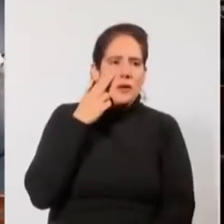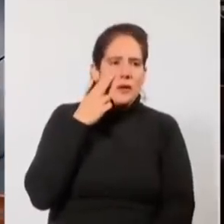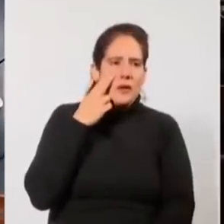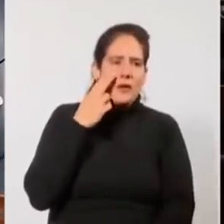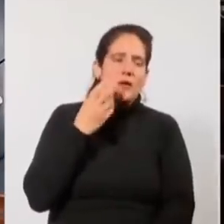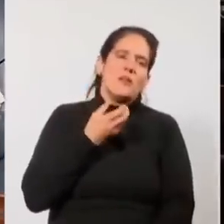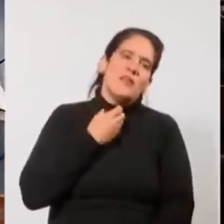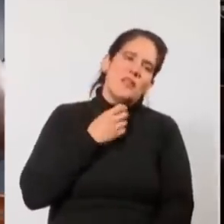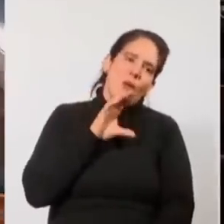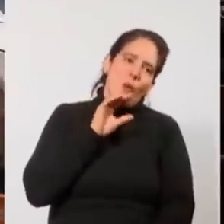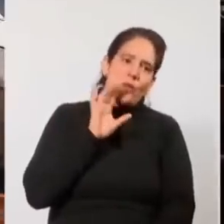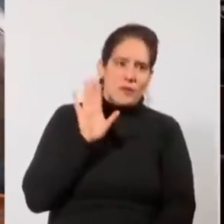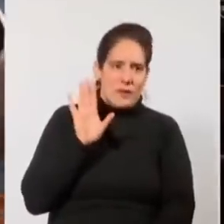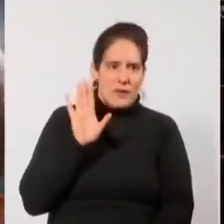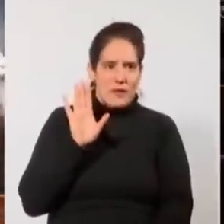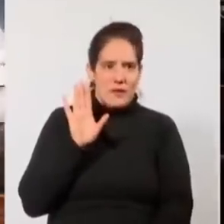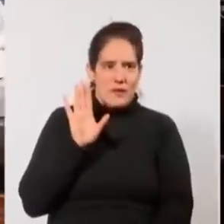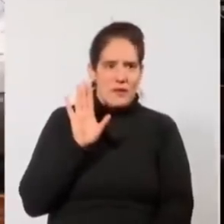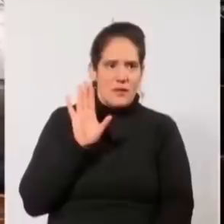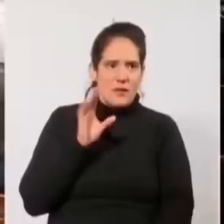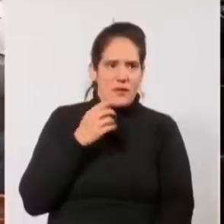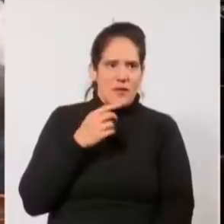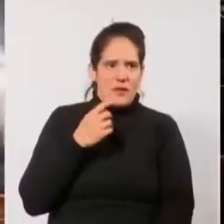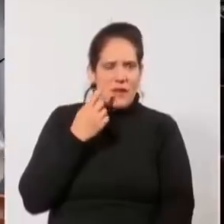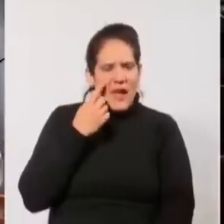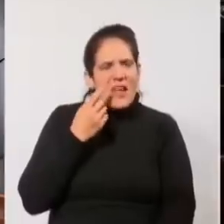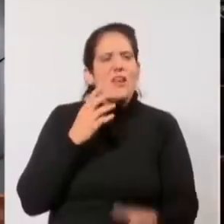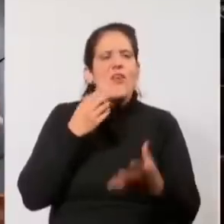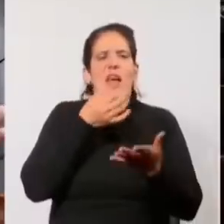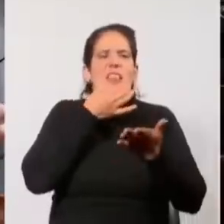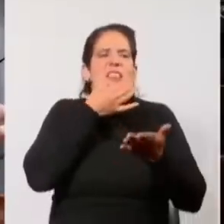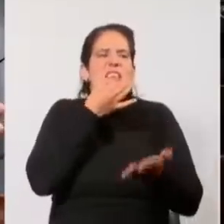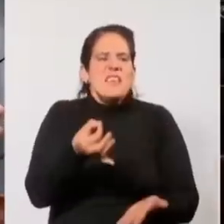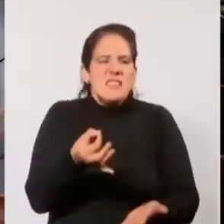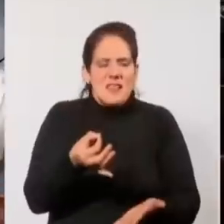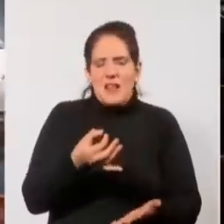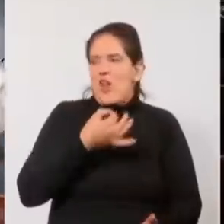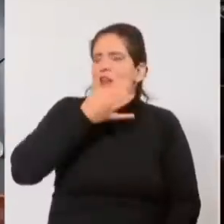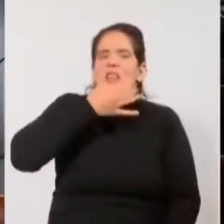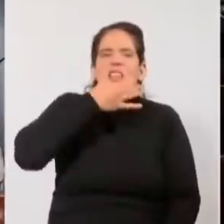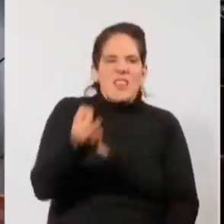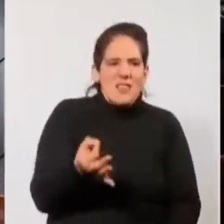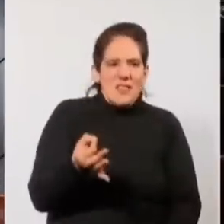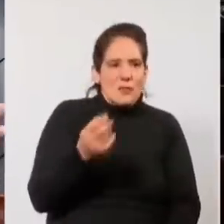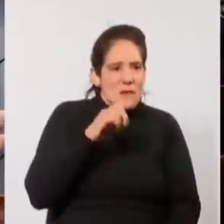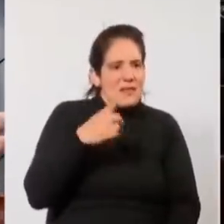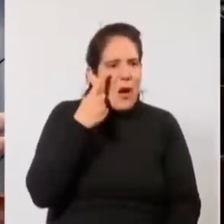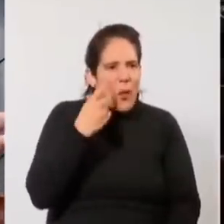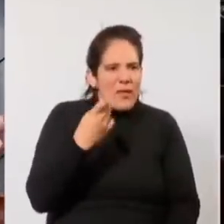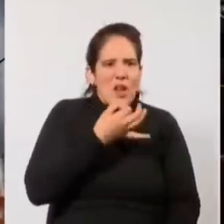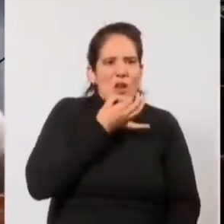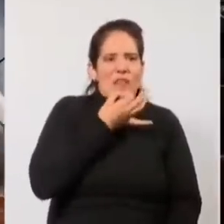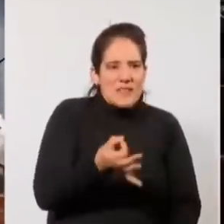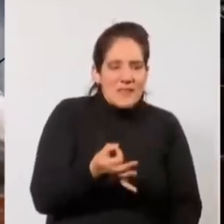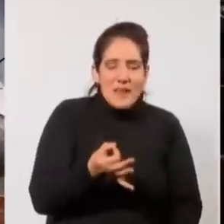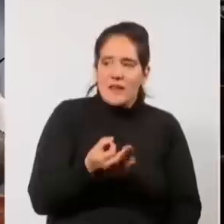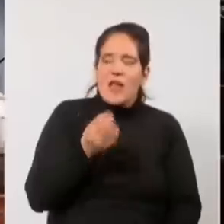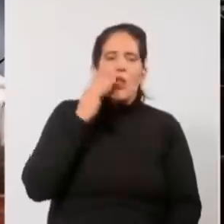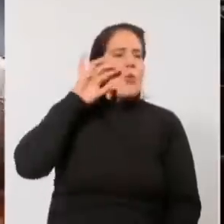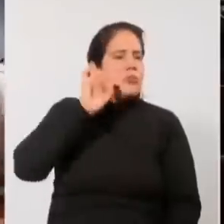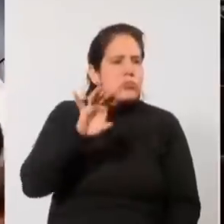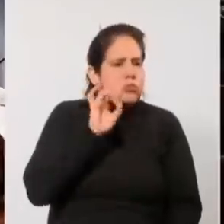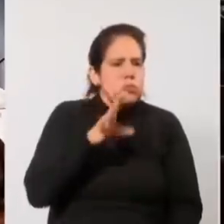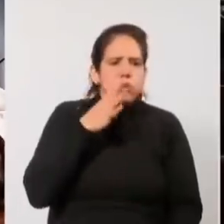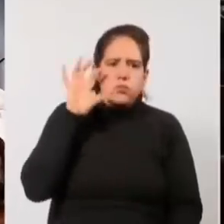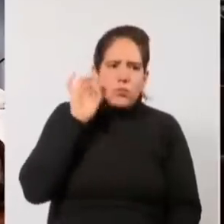aunque en algunos parlamentarios sí es tono, es el contenido de lo que han dicho. Yo no sé si son conscientes del agravio permanente